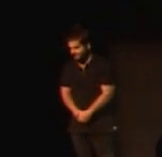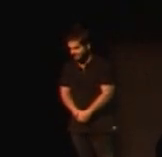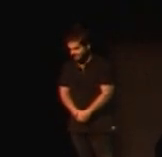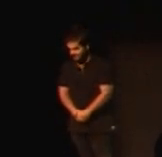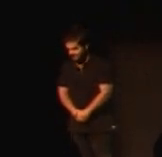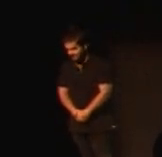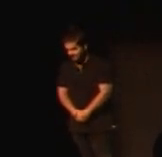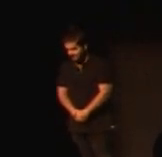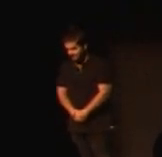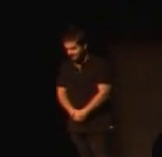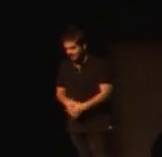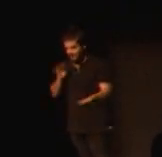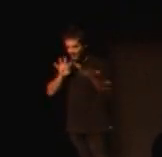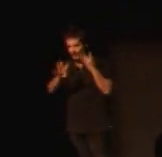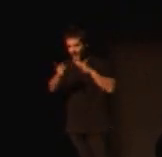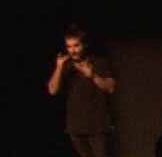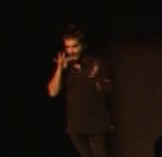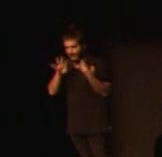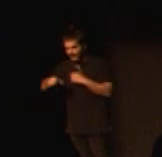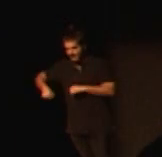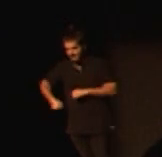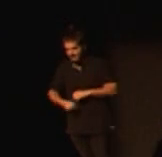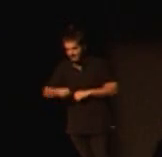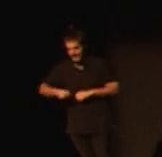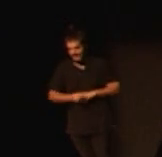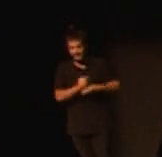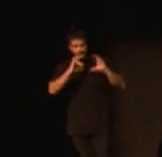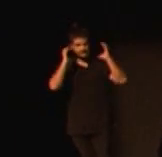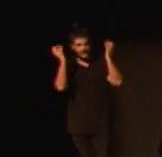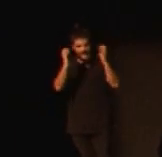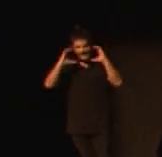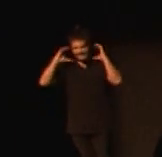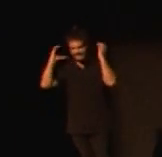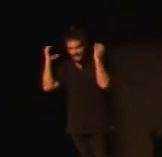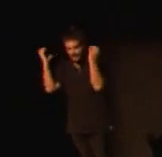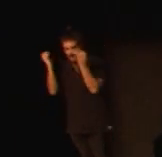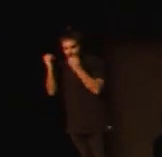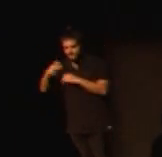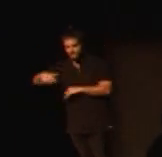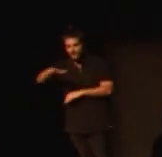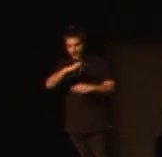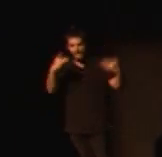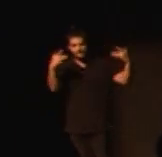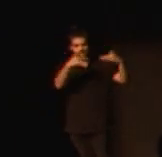Trasiego, maletas, estaciones, lugares de encuentro,